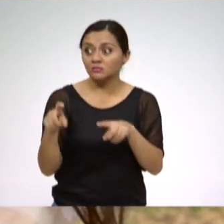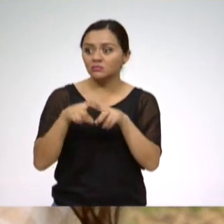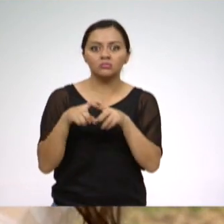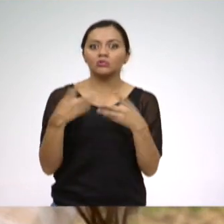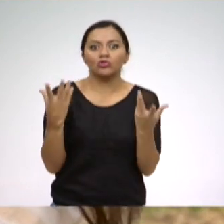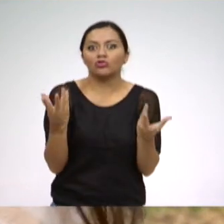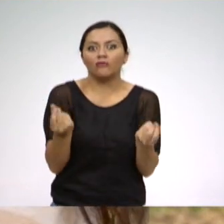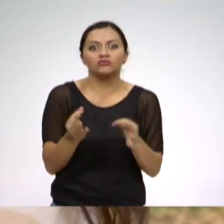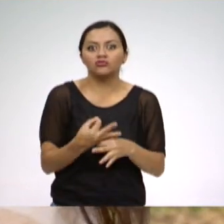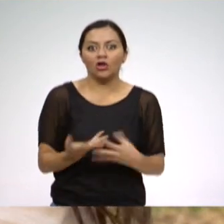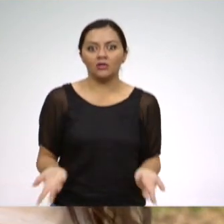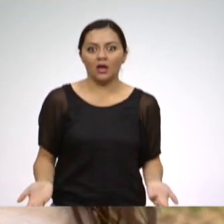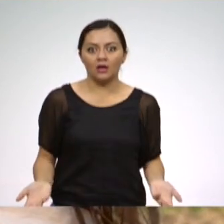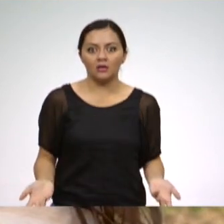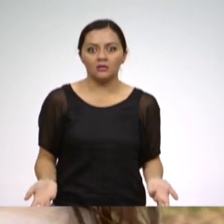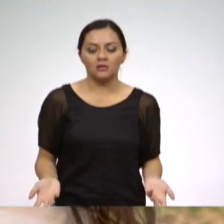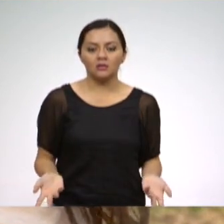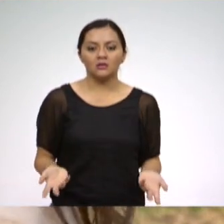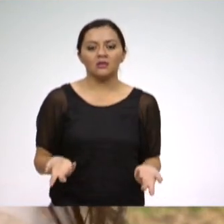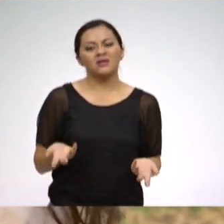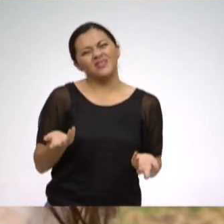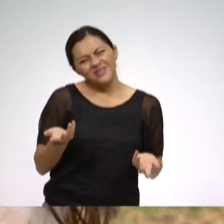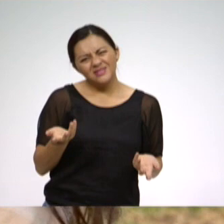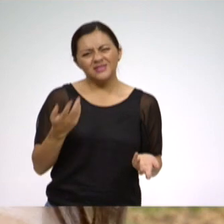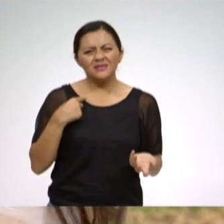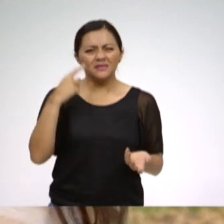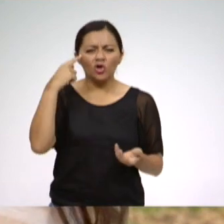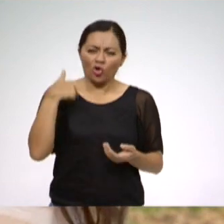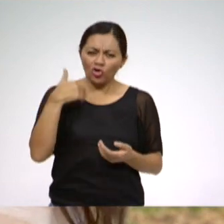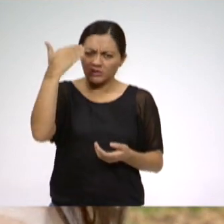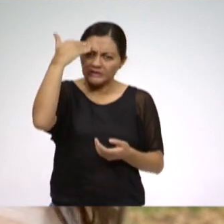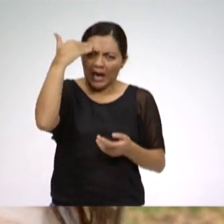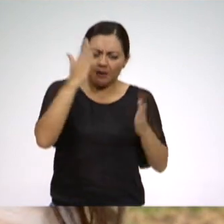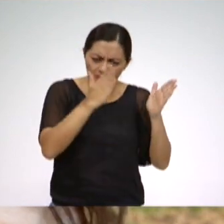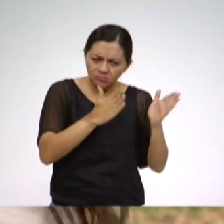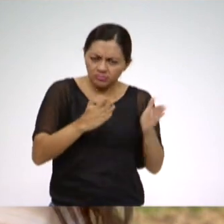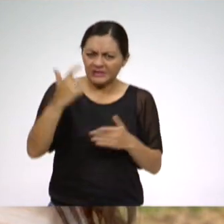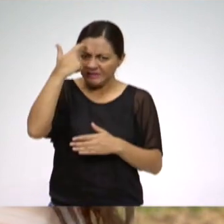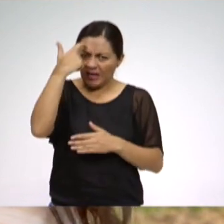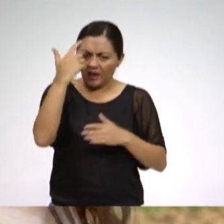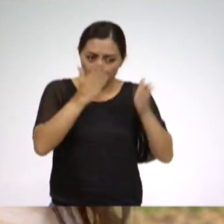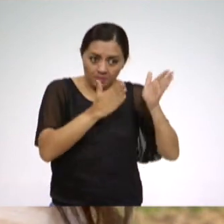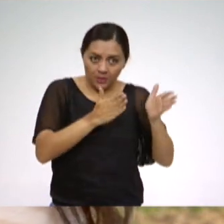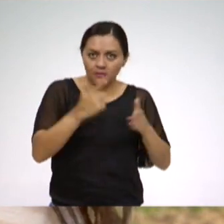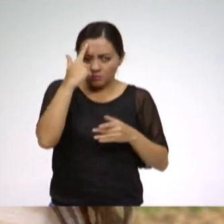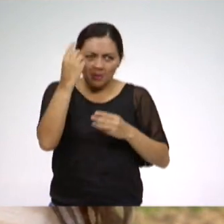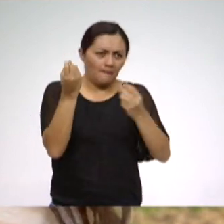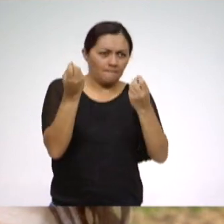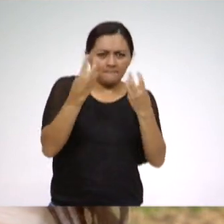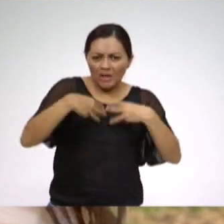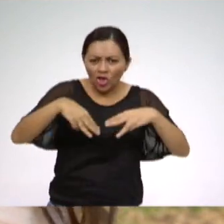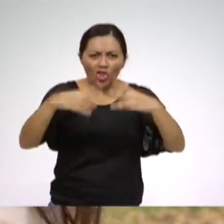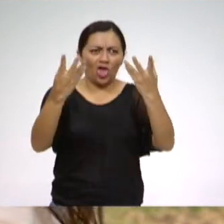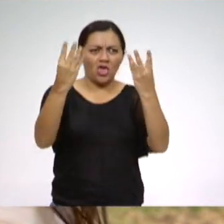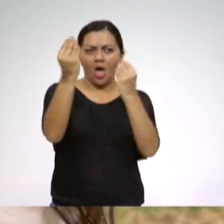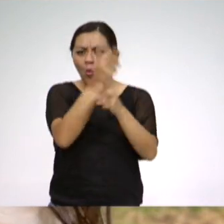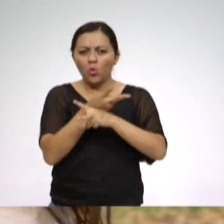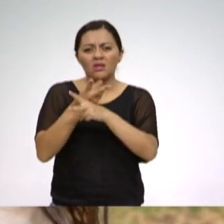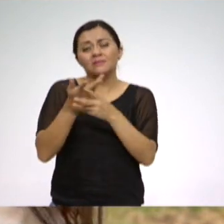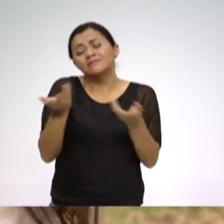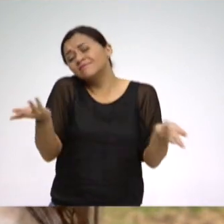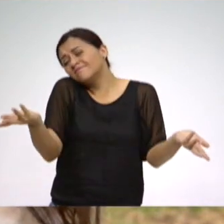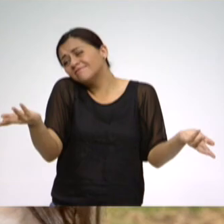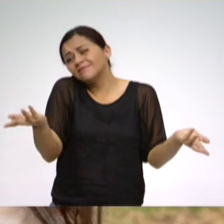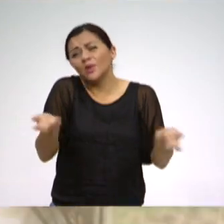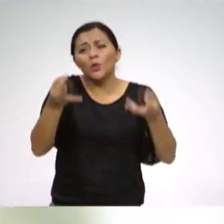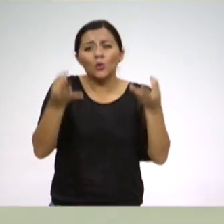sirva, ¿no? Entonces, o sea, sí, yo sí sabía, ¿no? Estaba actualizada en eso, pero no sé